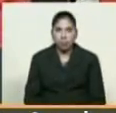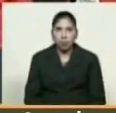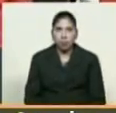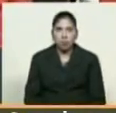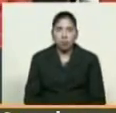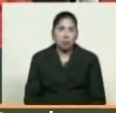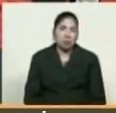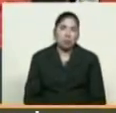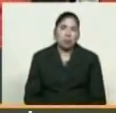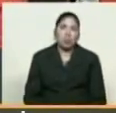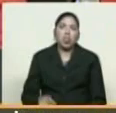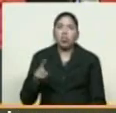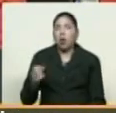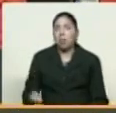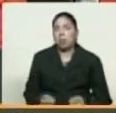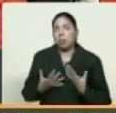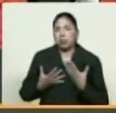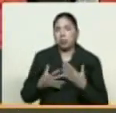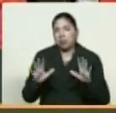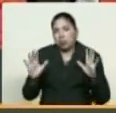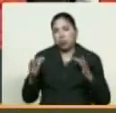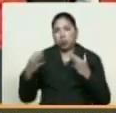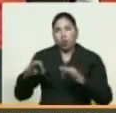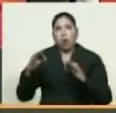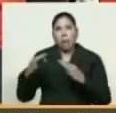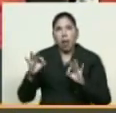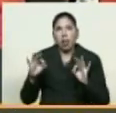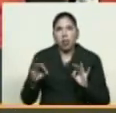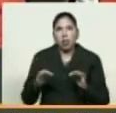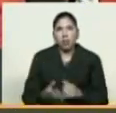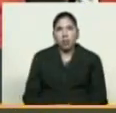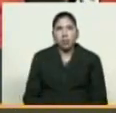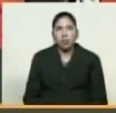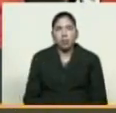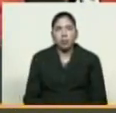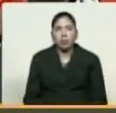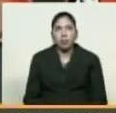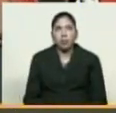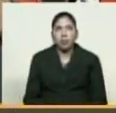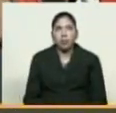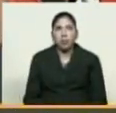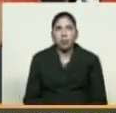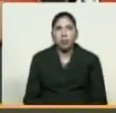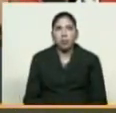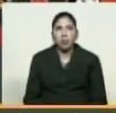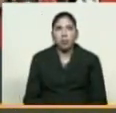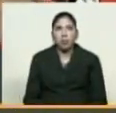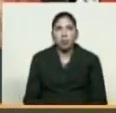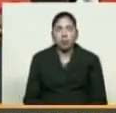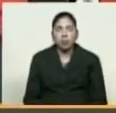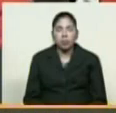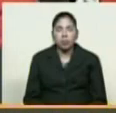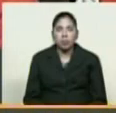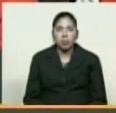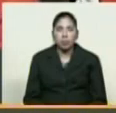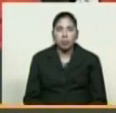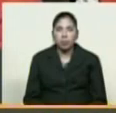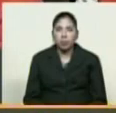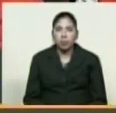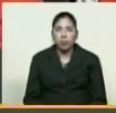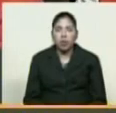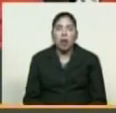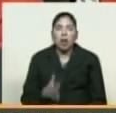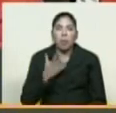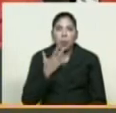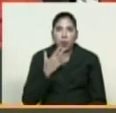nos sorprende en absoluto. Lo que pudiera a nosotros sorprenderlos es la victimización que ellos mismos se hacen, ¿no? Por